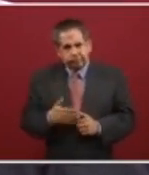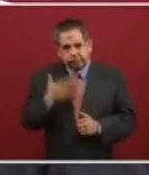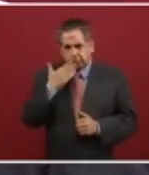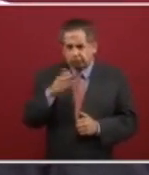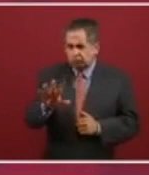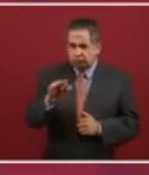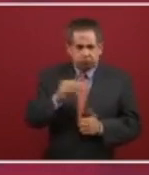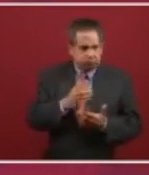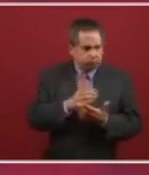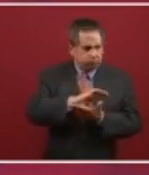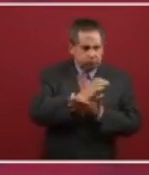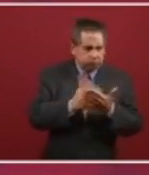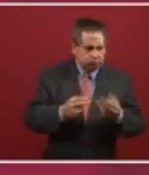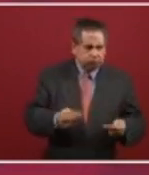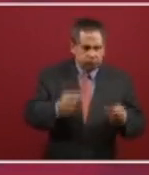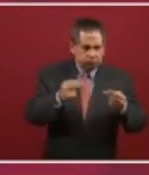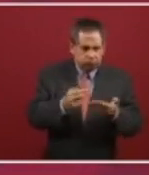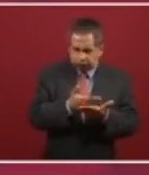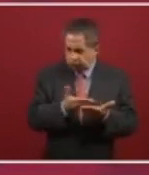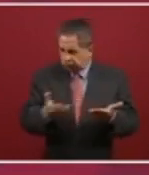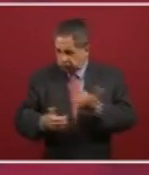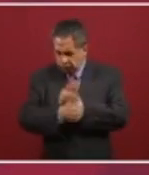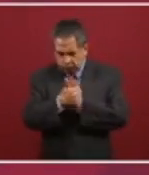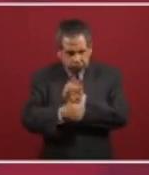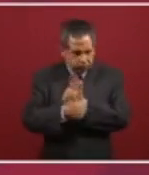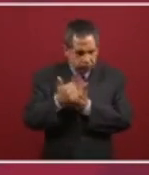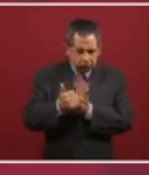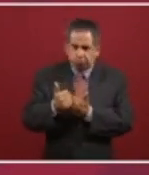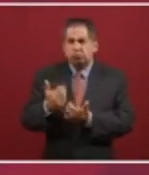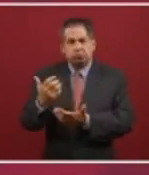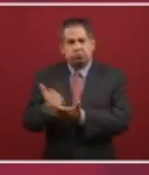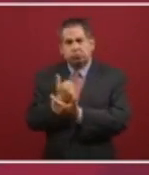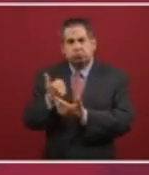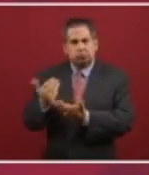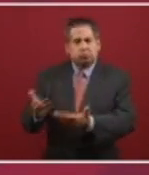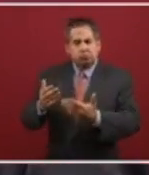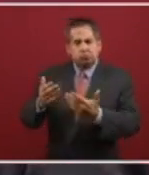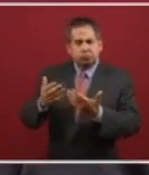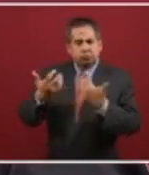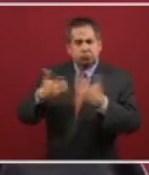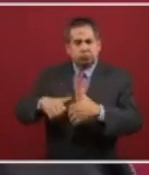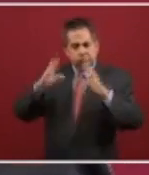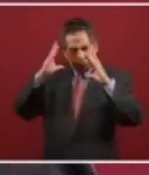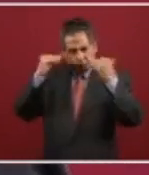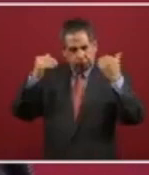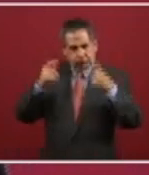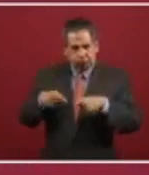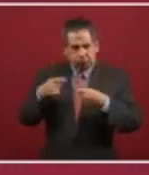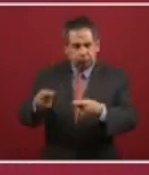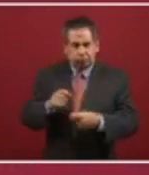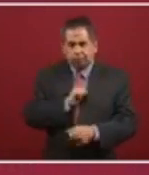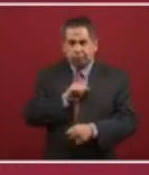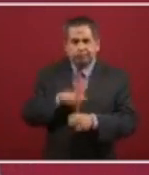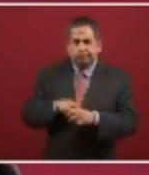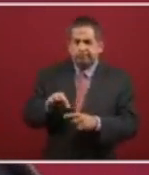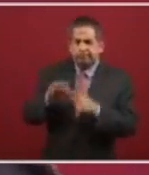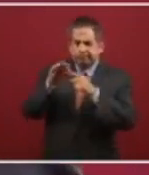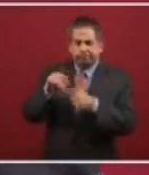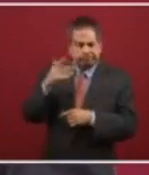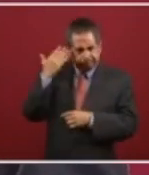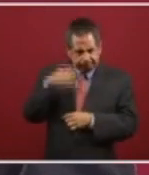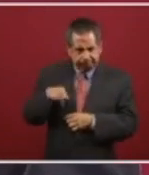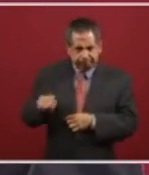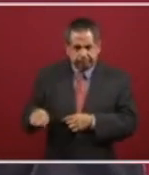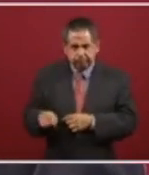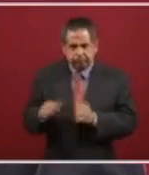la licitación y que la empresa holandesa es una empresa especializada